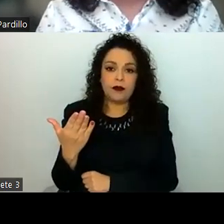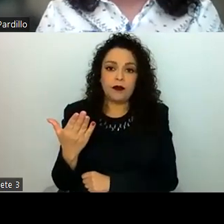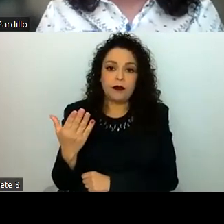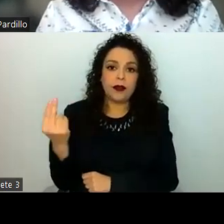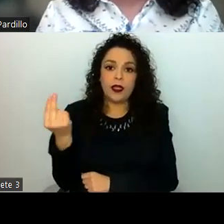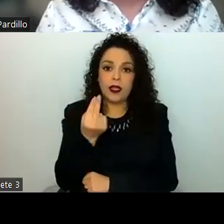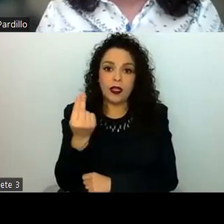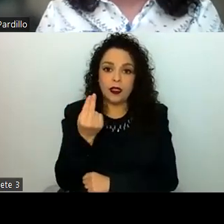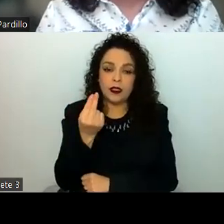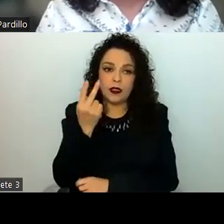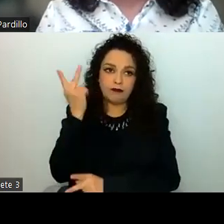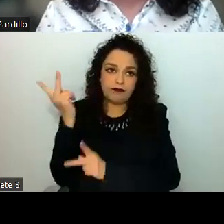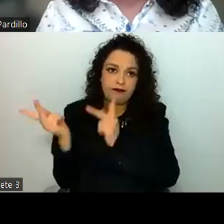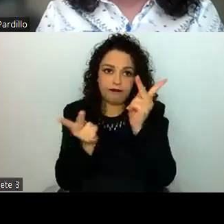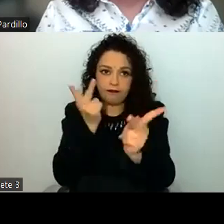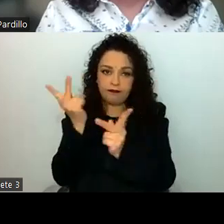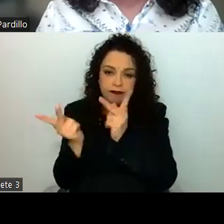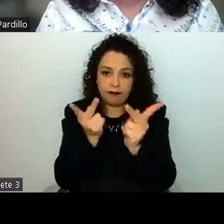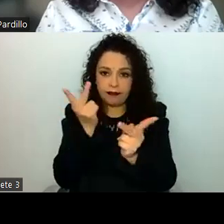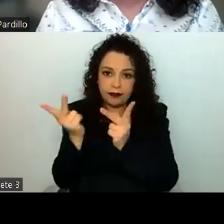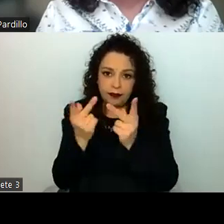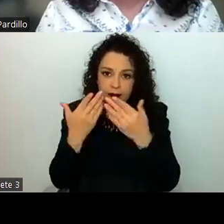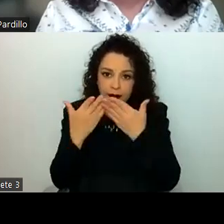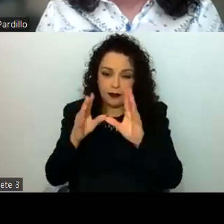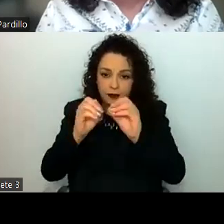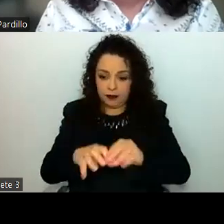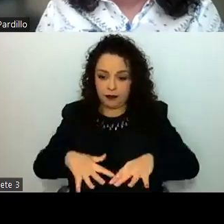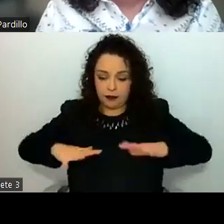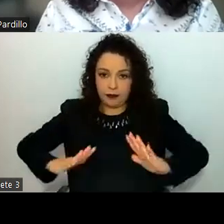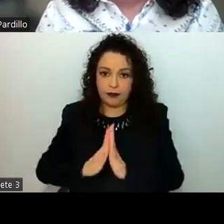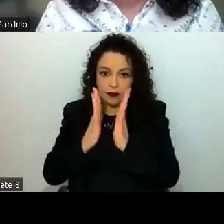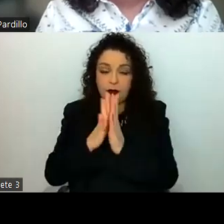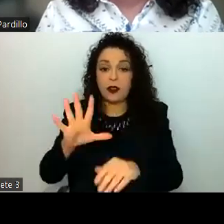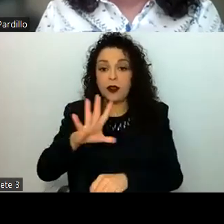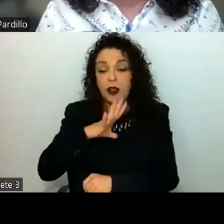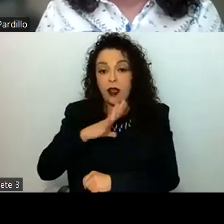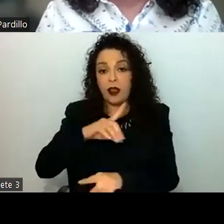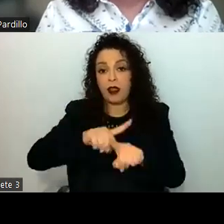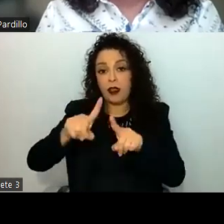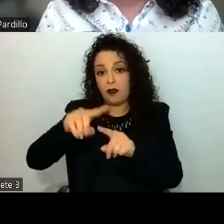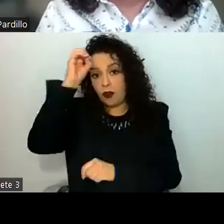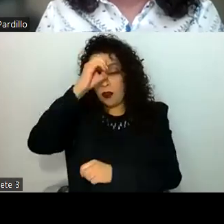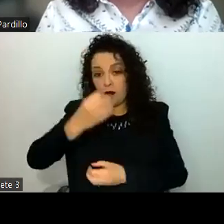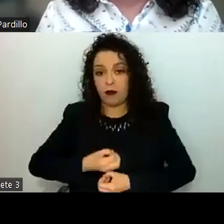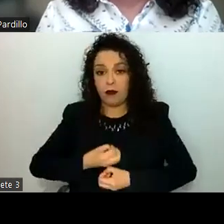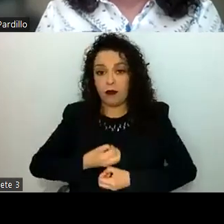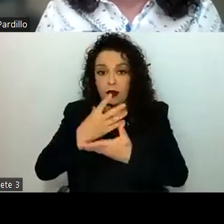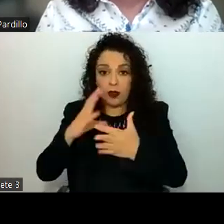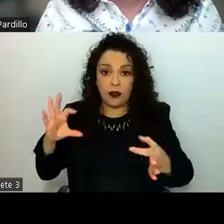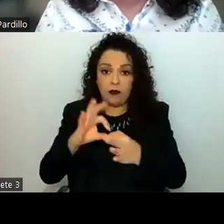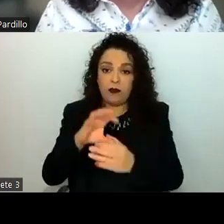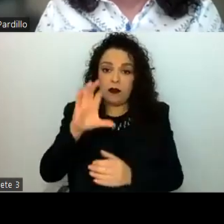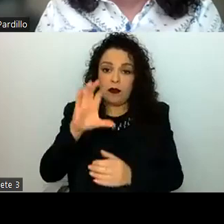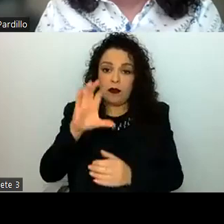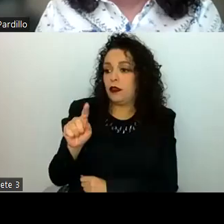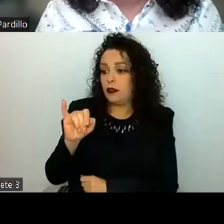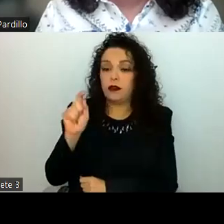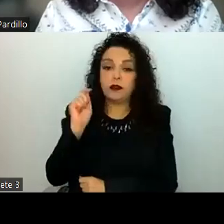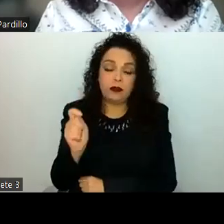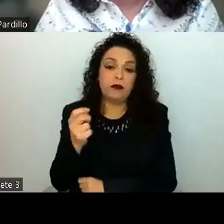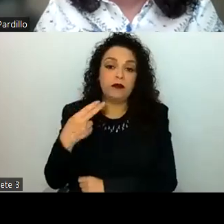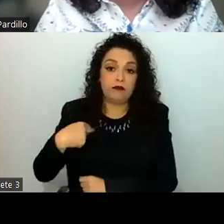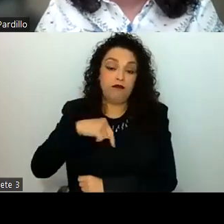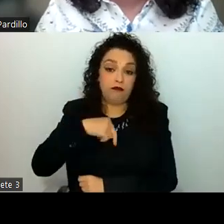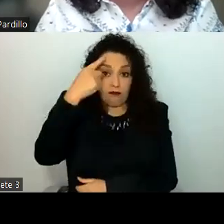Parlamento abierto, ya que existen observaciones y puntos de vista de acuerdo con la CANIETI, los cuales consideramos que al ser